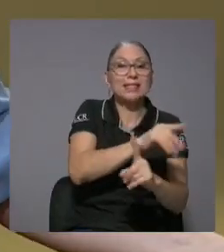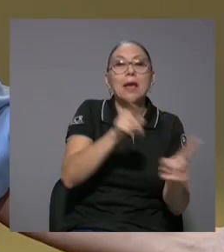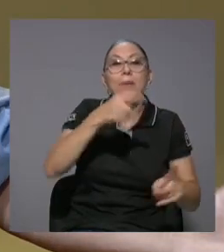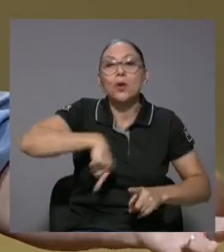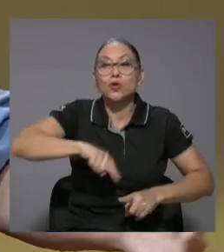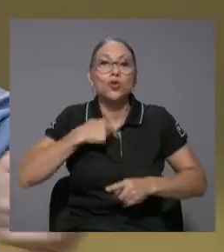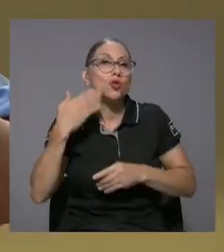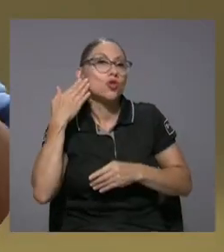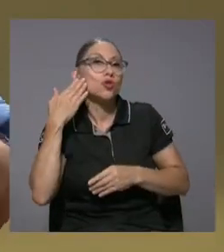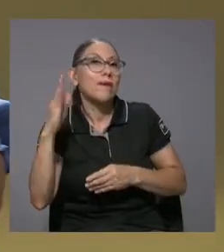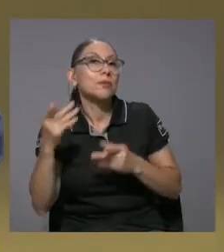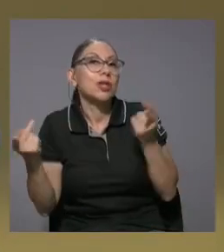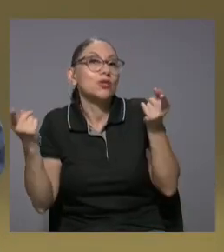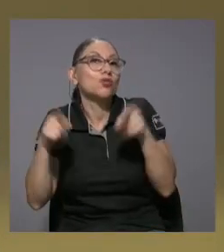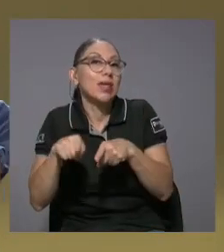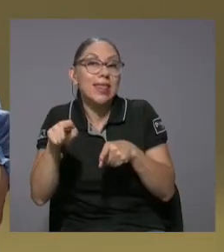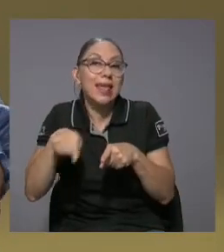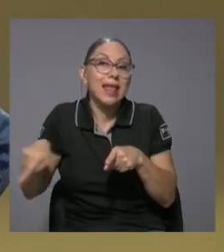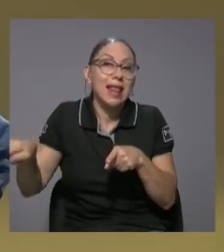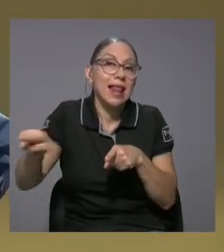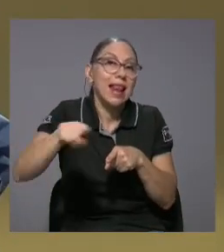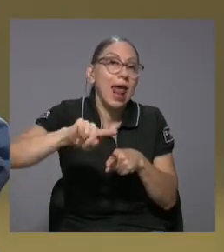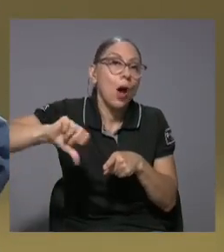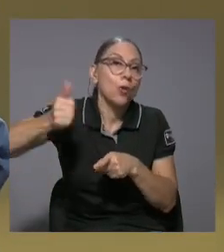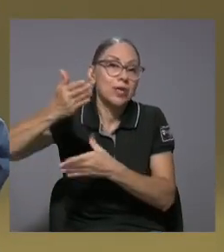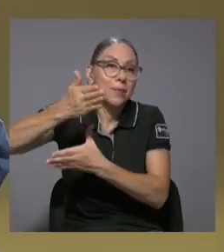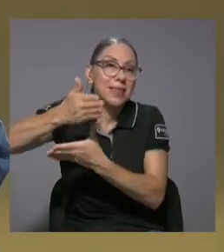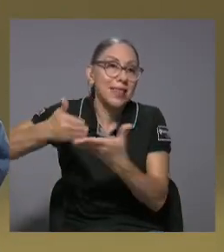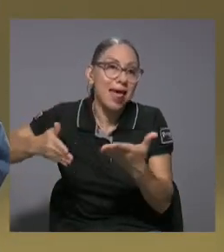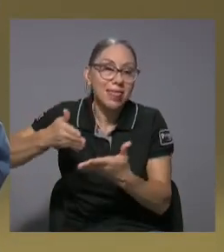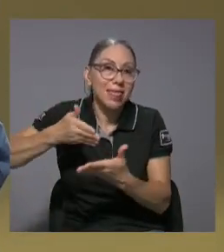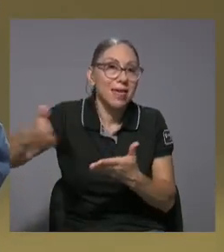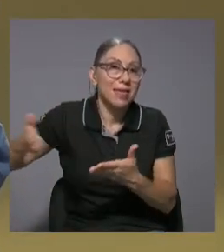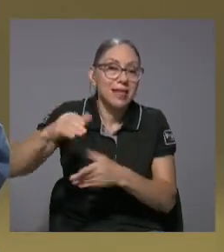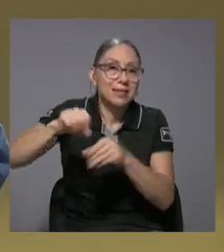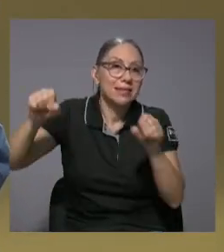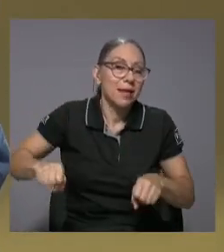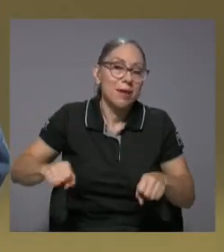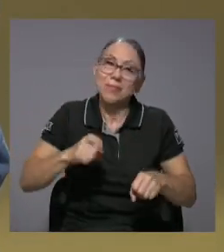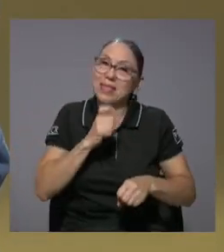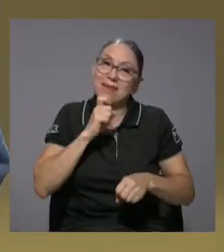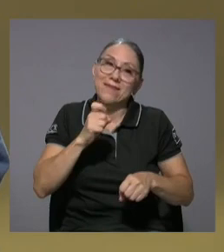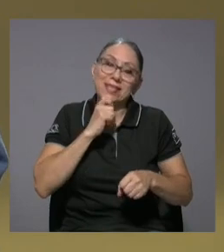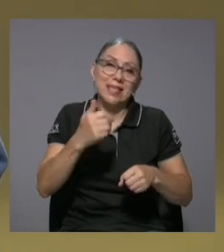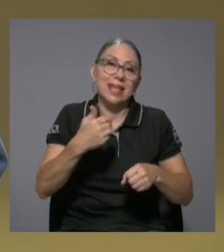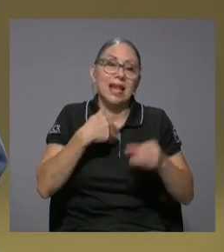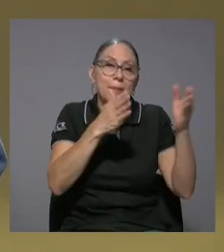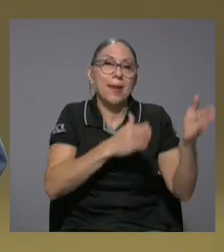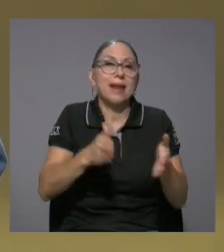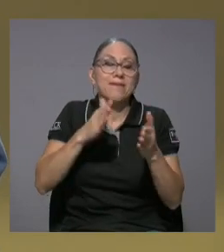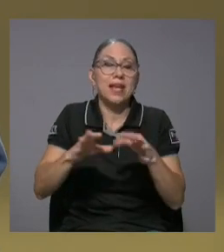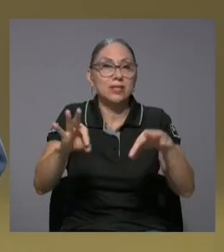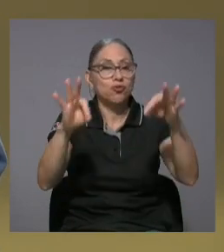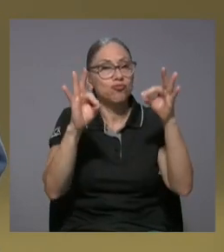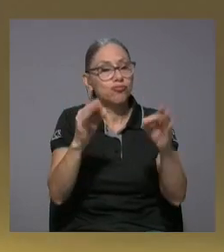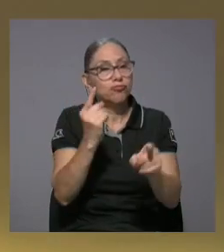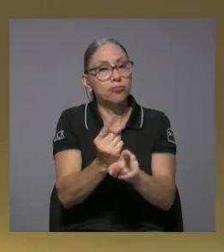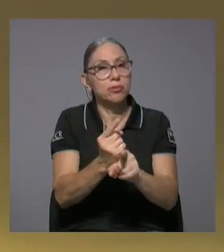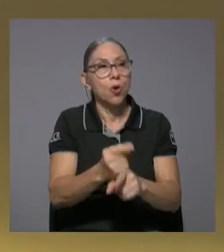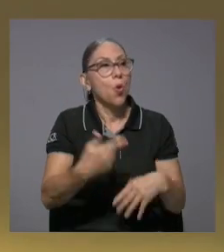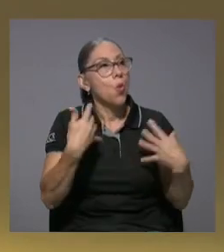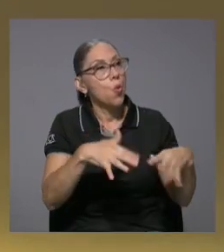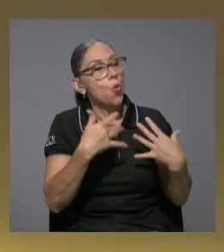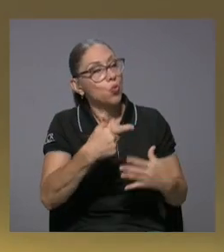mitad del sistema, difícilmente podríamos tener una planificación ordenada. ¿Cuánto aprendo cuando usted viene, doña